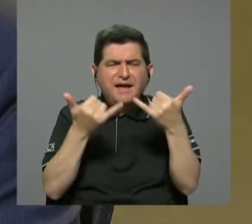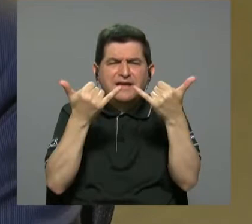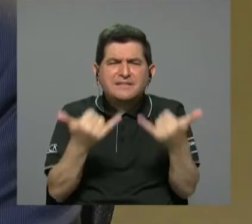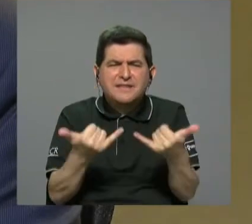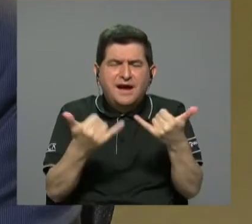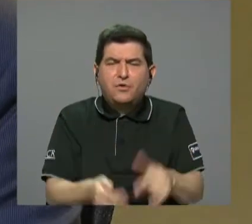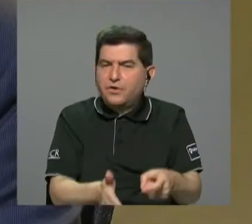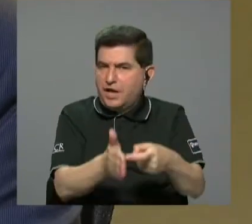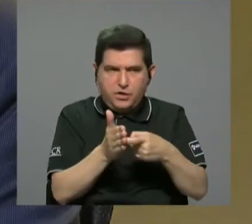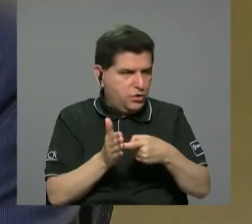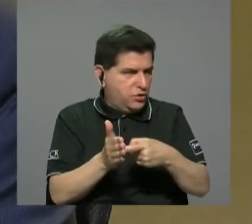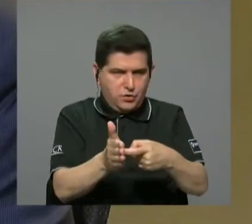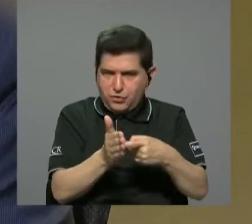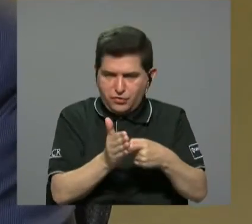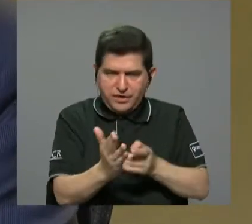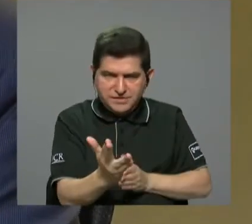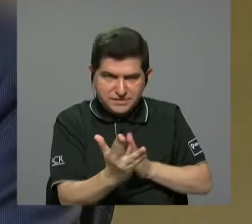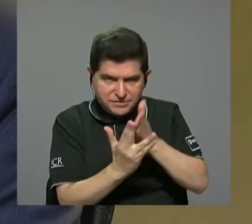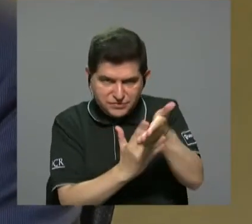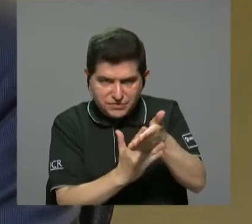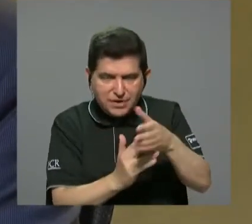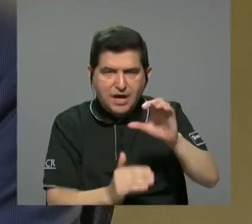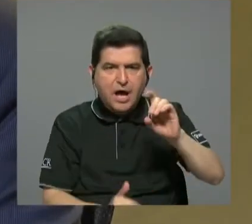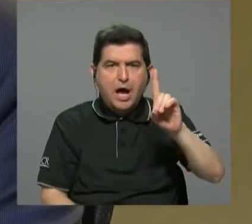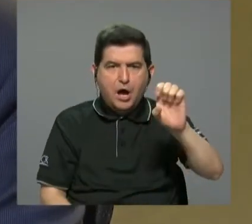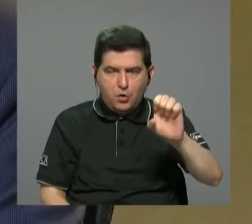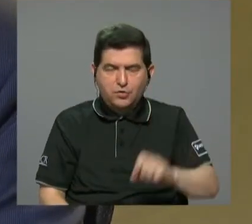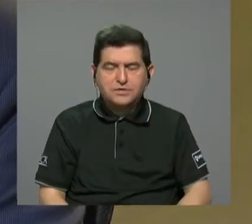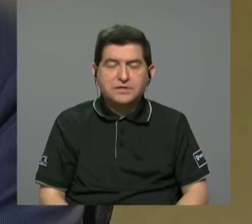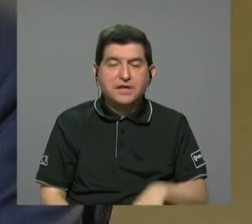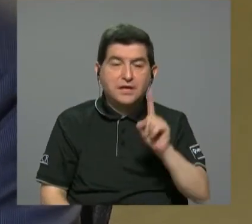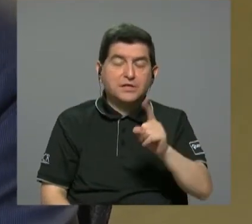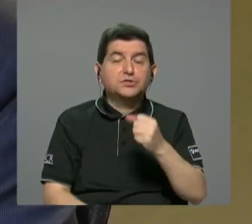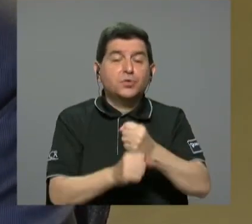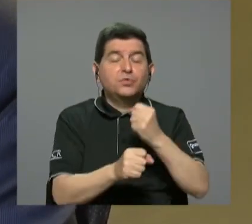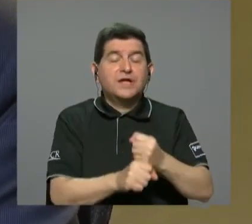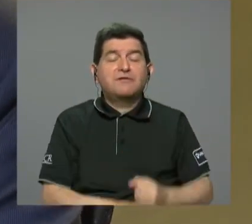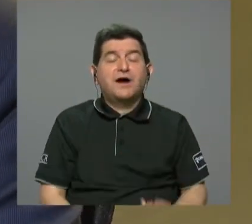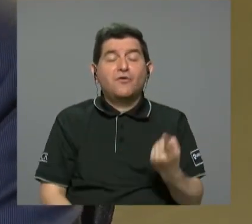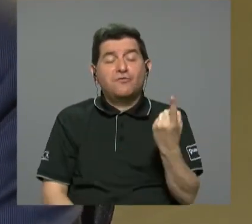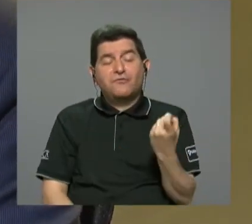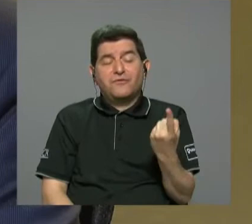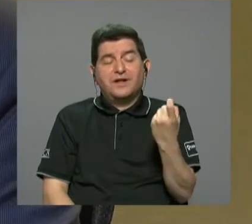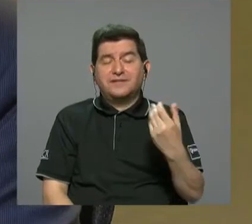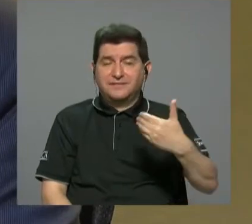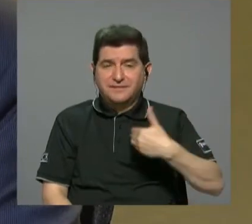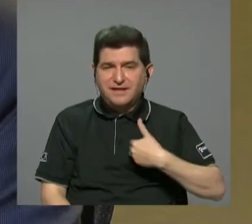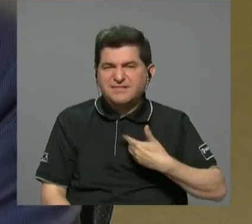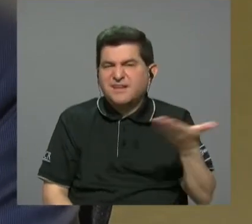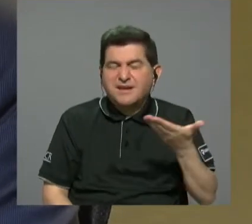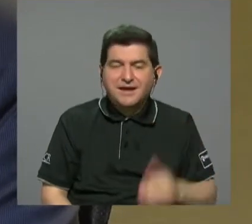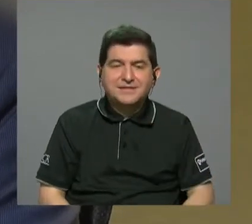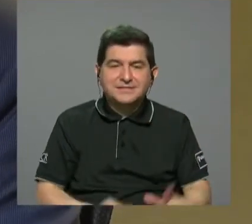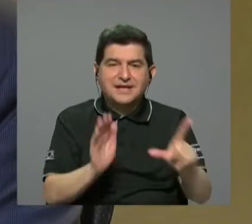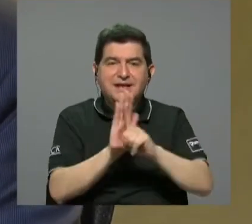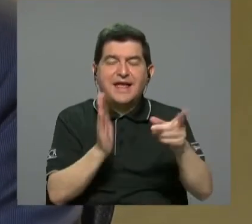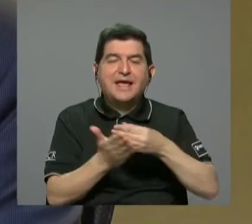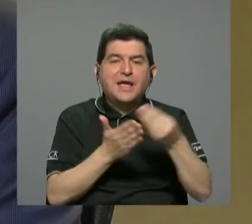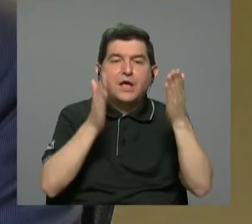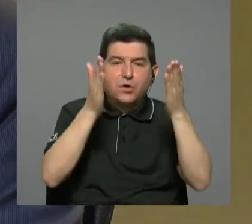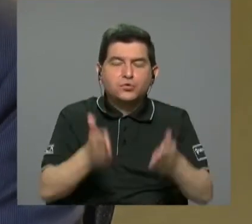no fue un requisito para acceder a la OCDE, sino fue una tarea pendiente que quedó, es la ley de consumidor